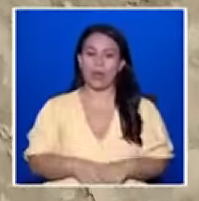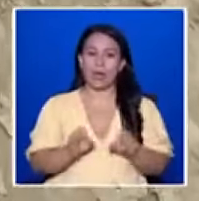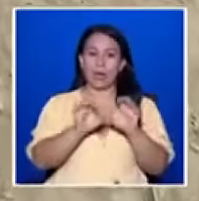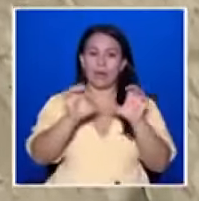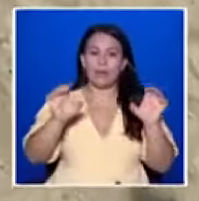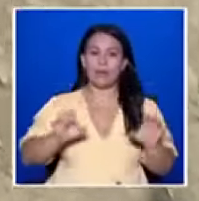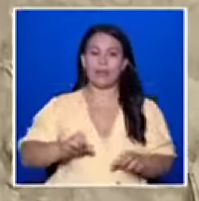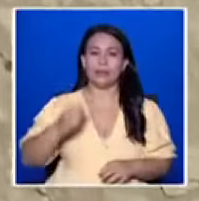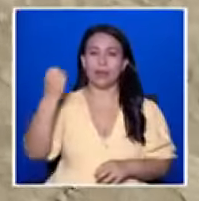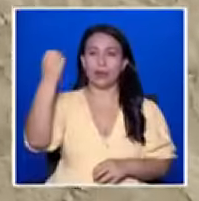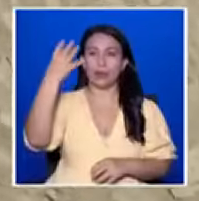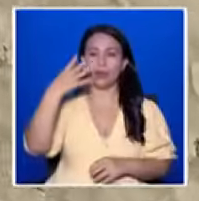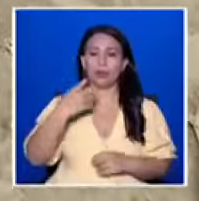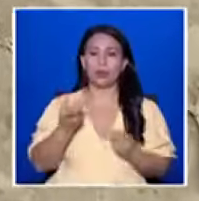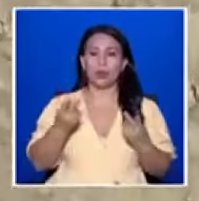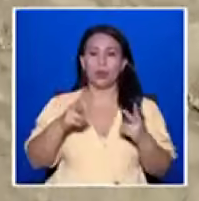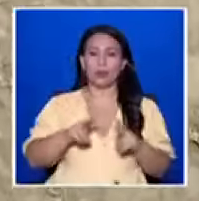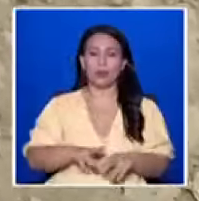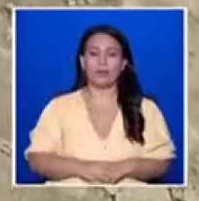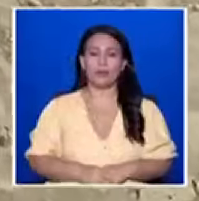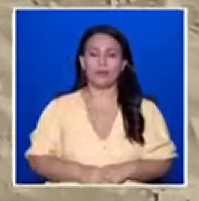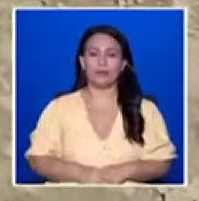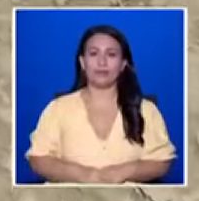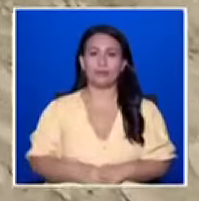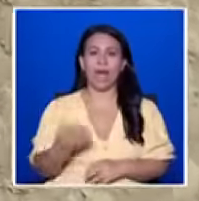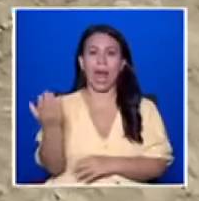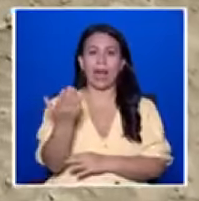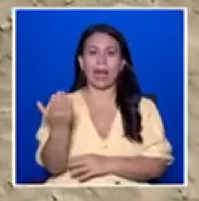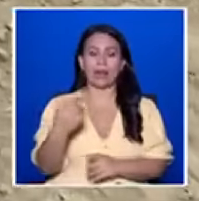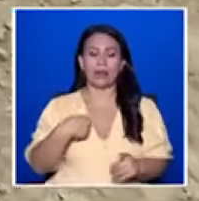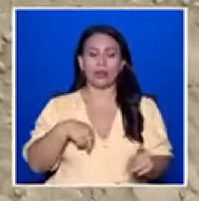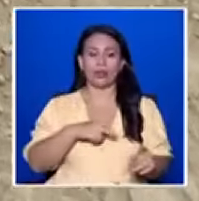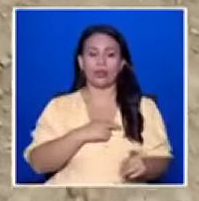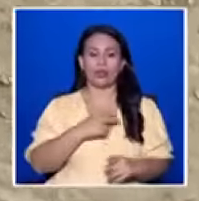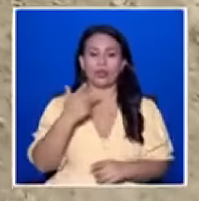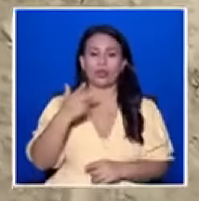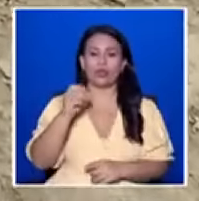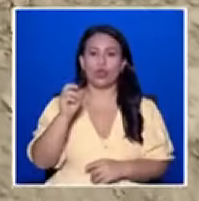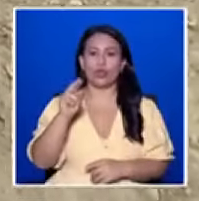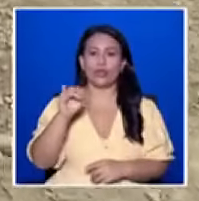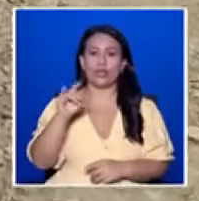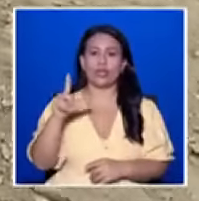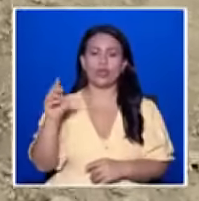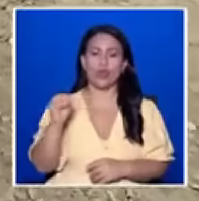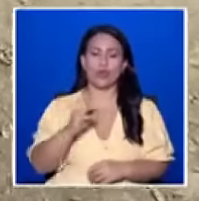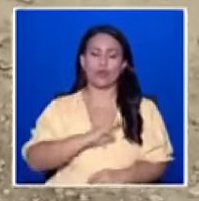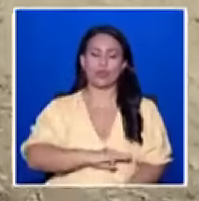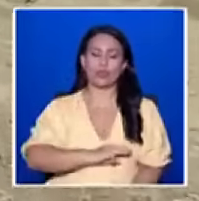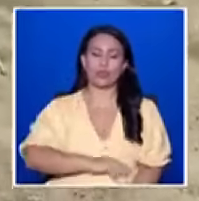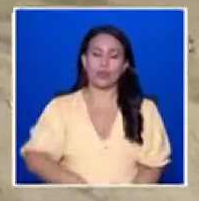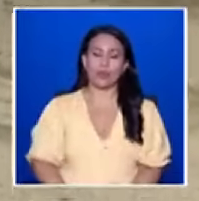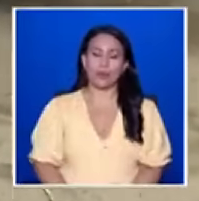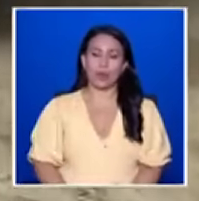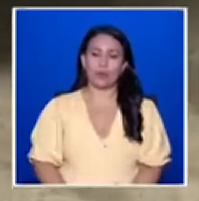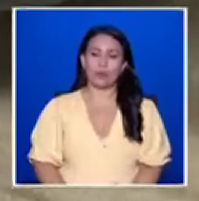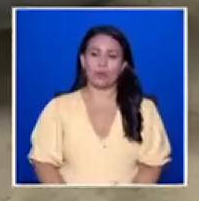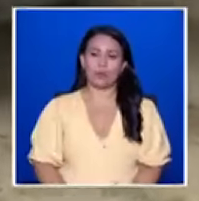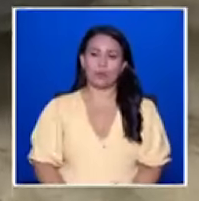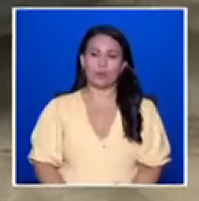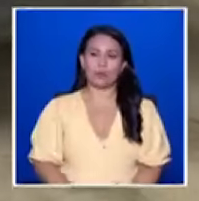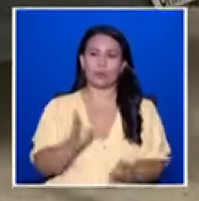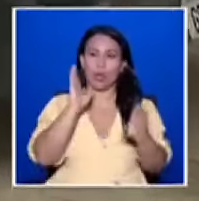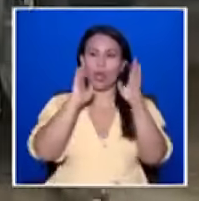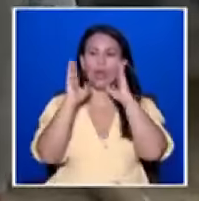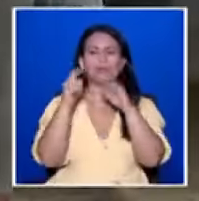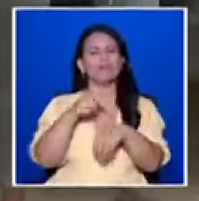y también del alcalde de nosotros, Chonito. Del municipio, nos decía, buenos días. Aquí estamos nosotros hace